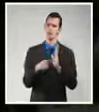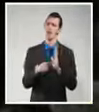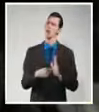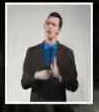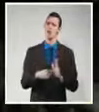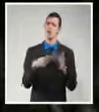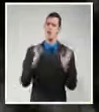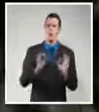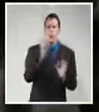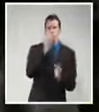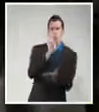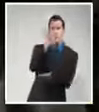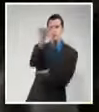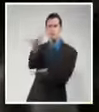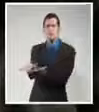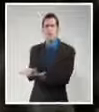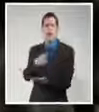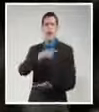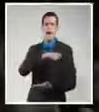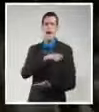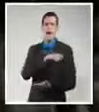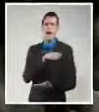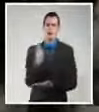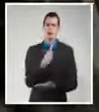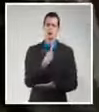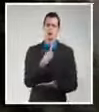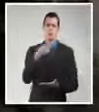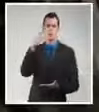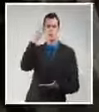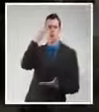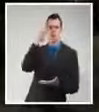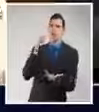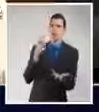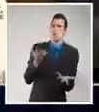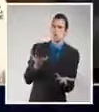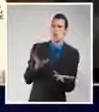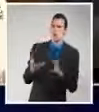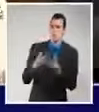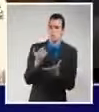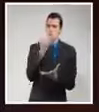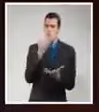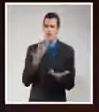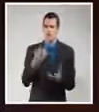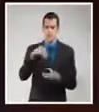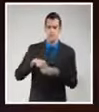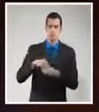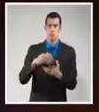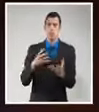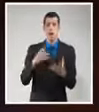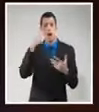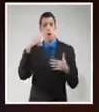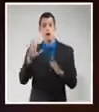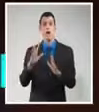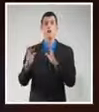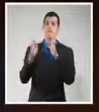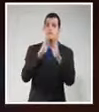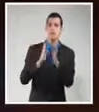decirlo así, transparentemente, y creo que tiene ahora mismo el reto de demostrar su utilidad desde fuera. Yo me